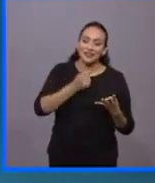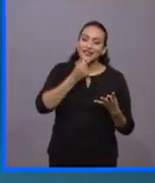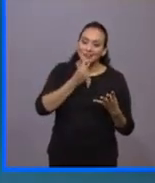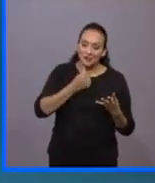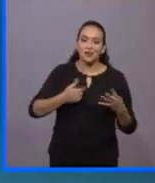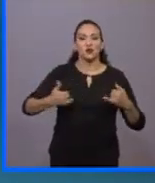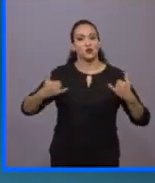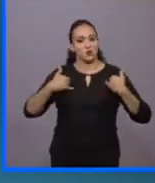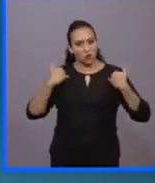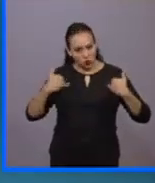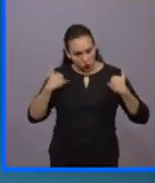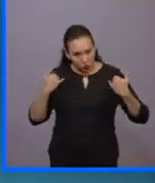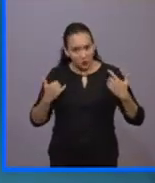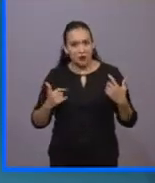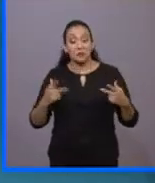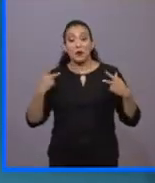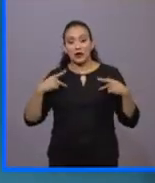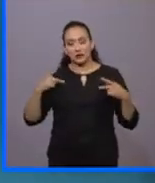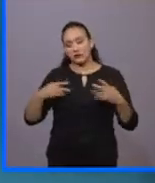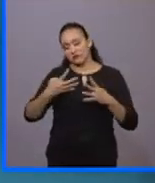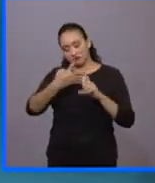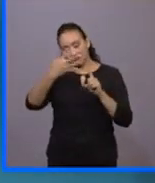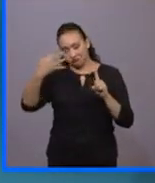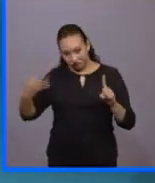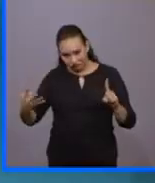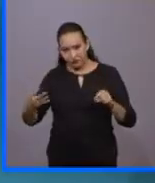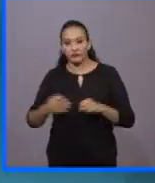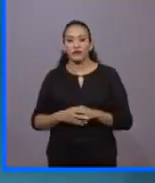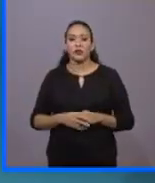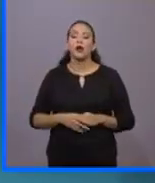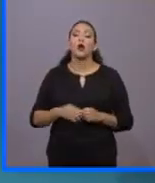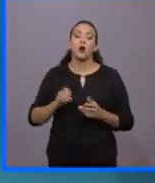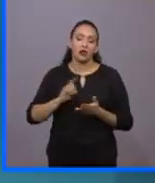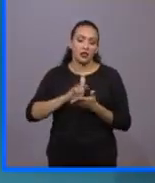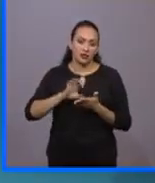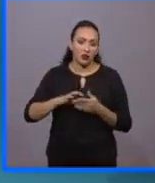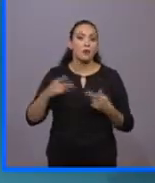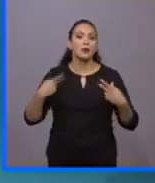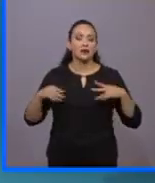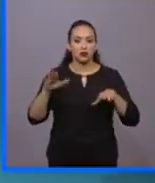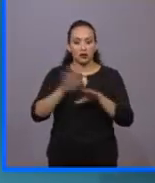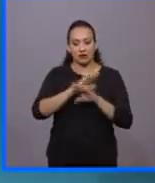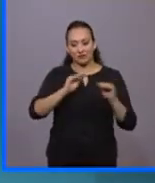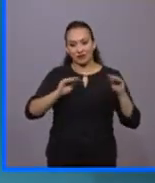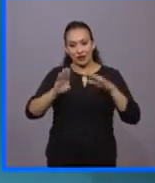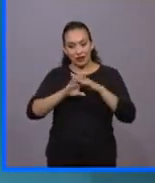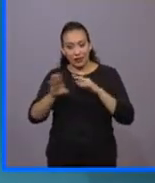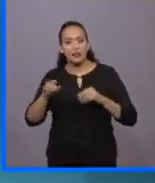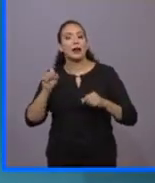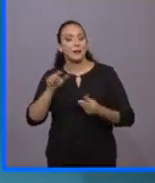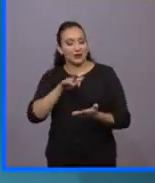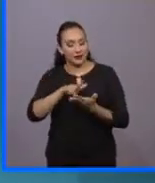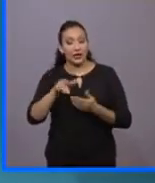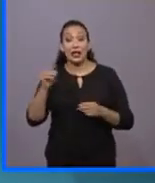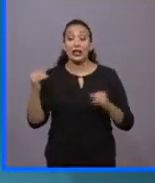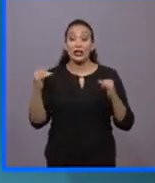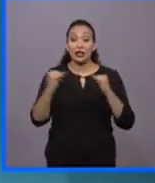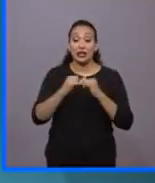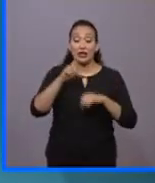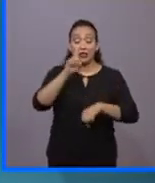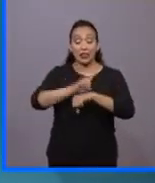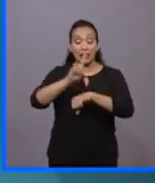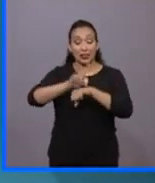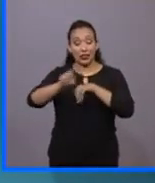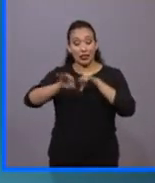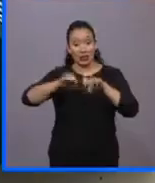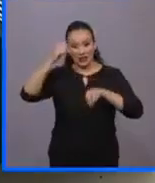niños, adolescentes, personas de la diversidad sexual y en situación de movilidad. El instituto trabaja todos los